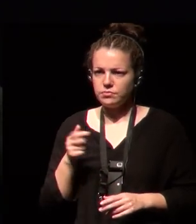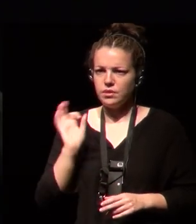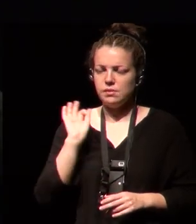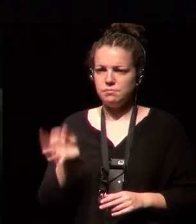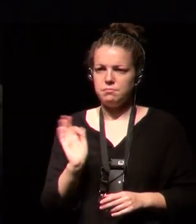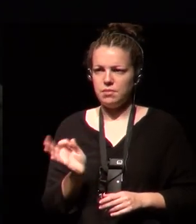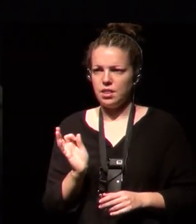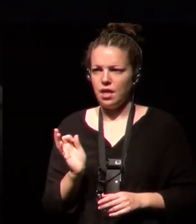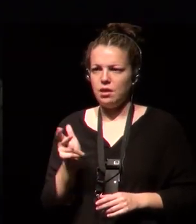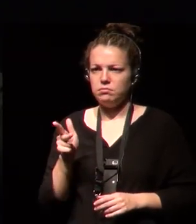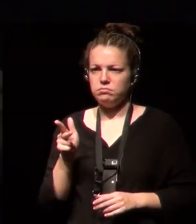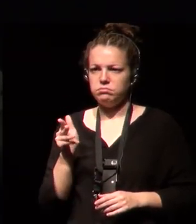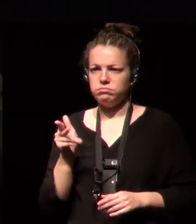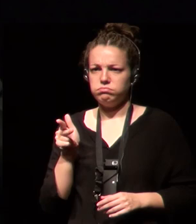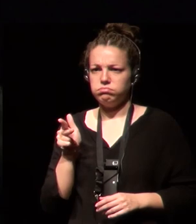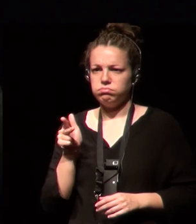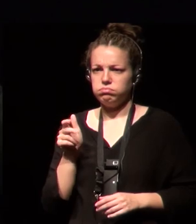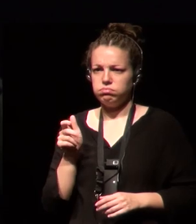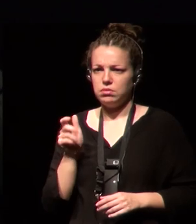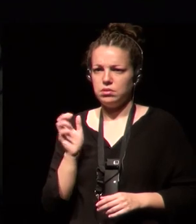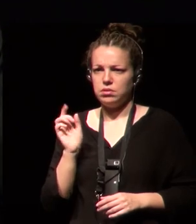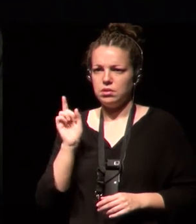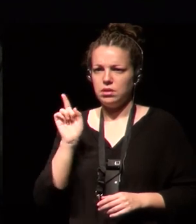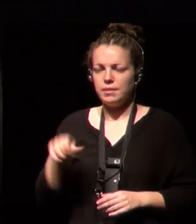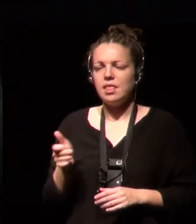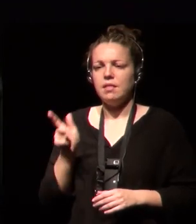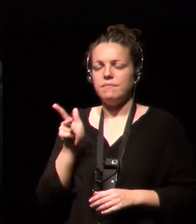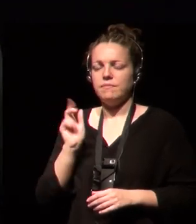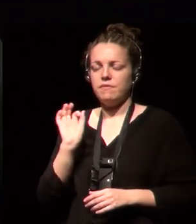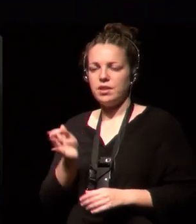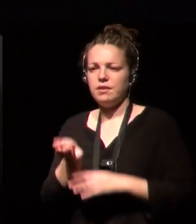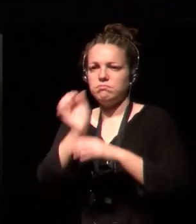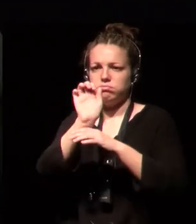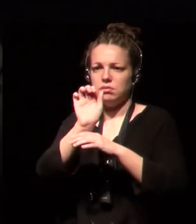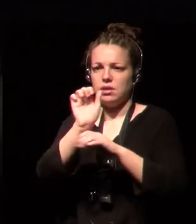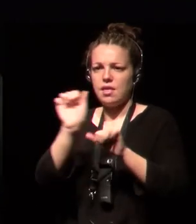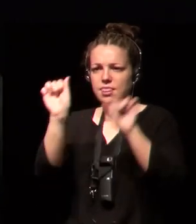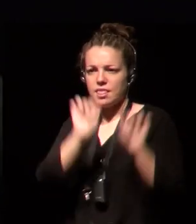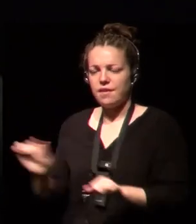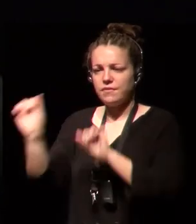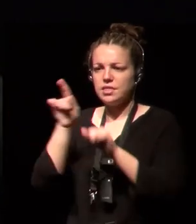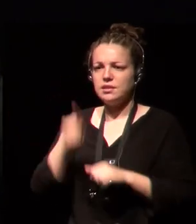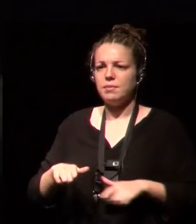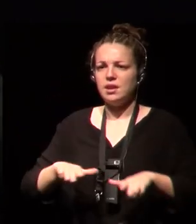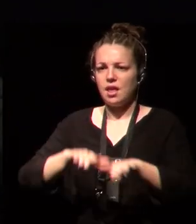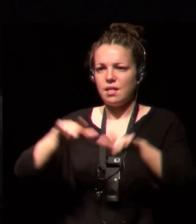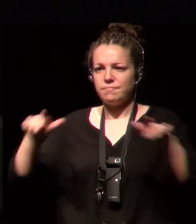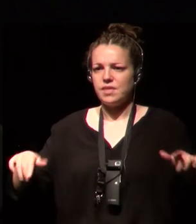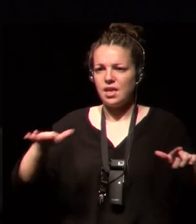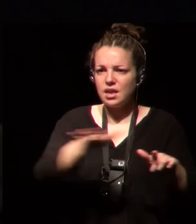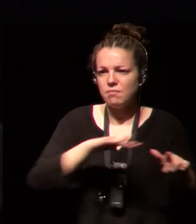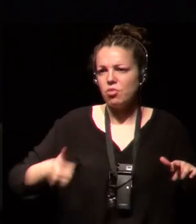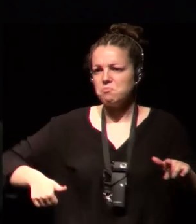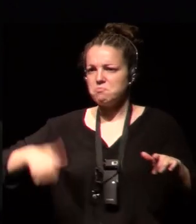Thank you. Hacer de la gente que haya más espacio y también la gente enfadada es otro tema